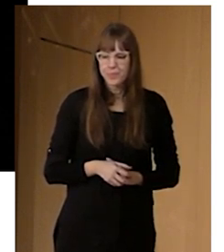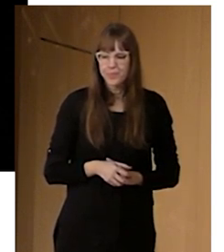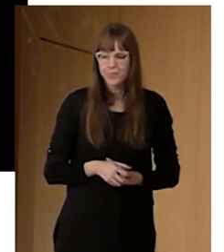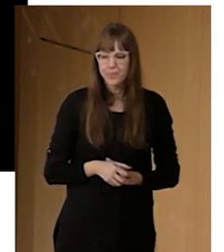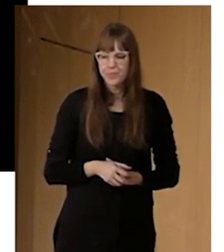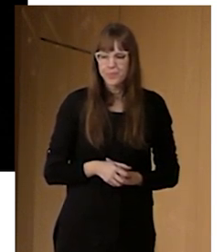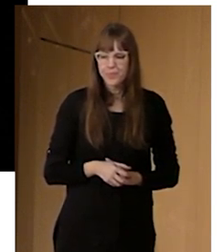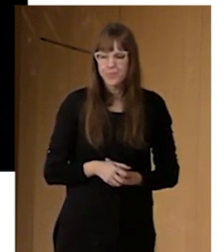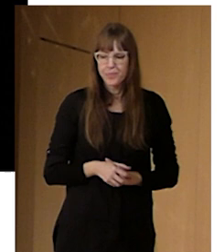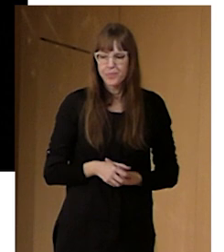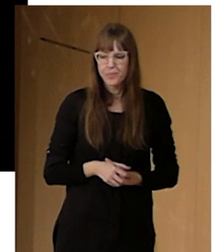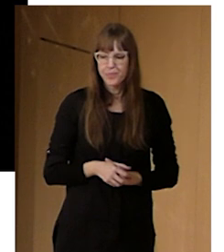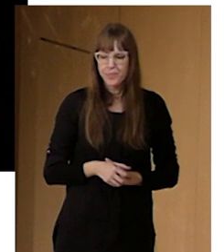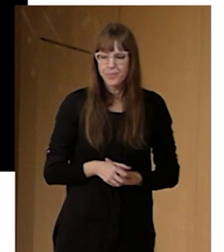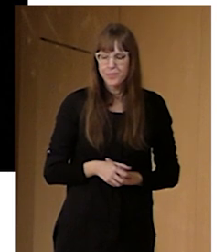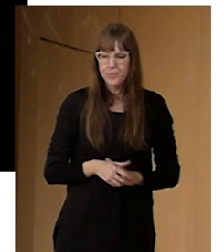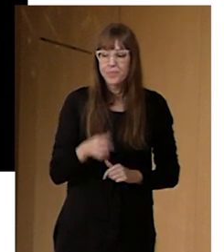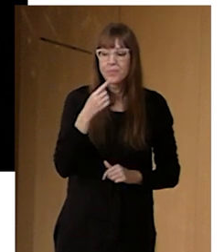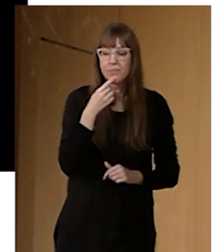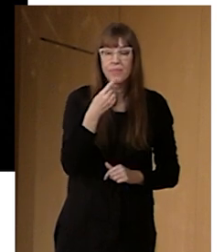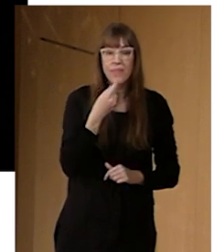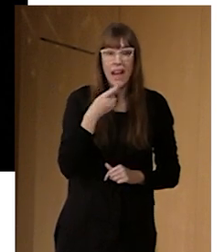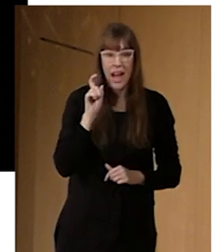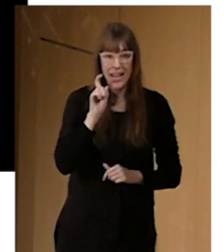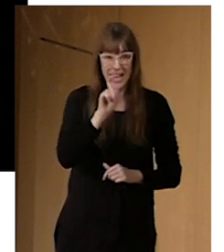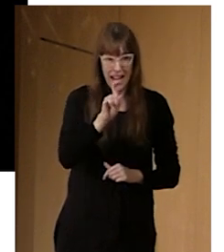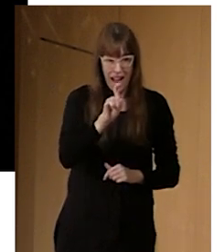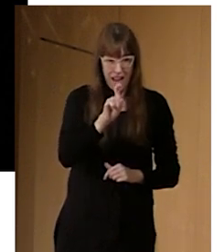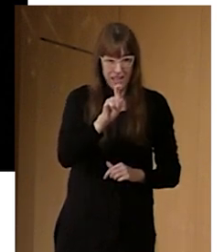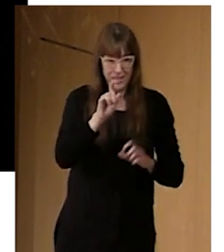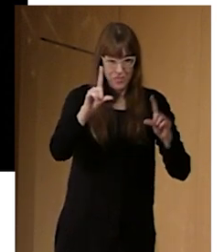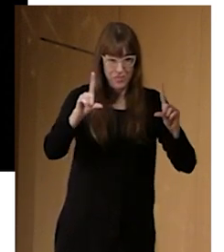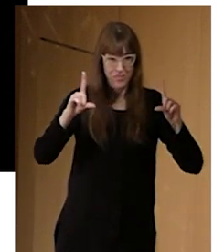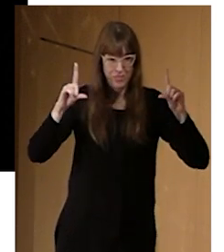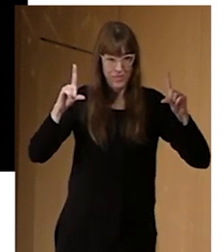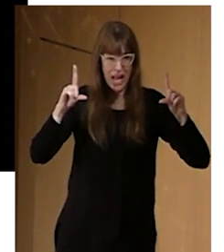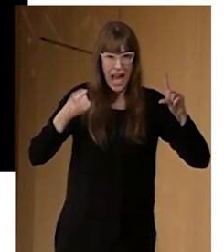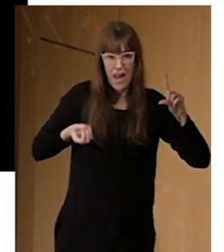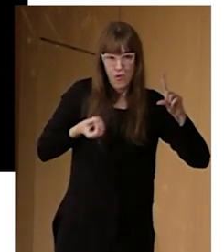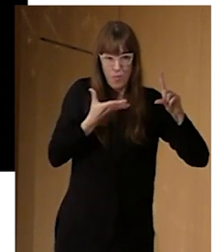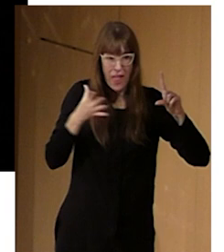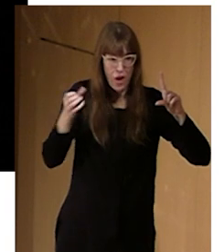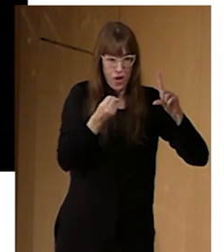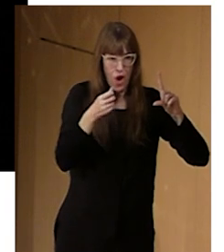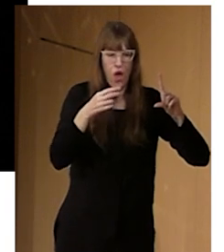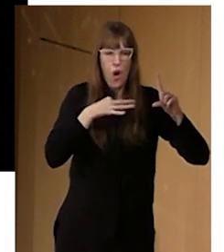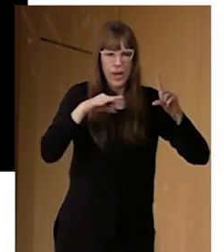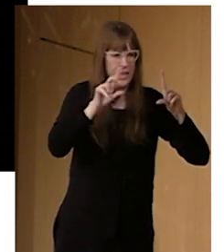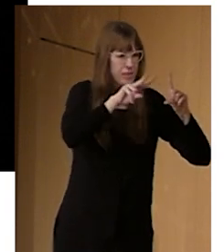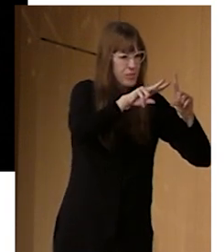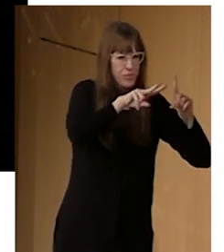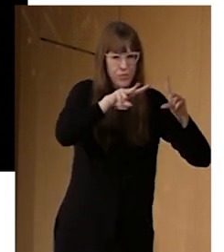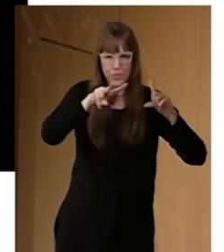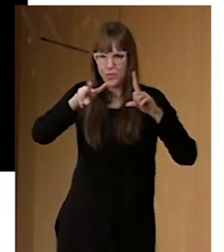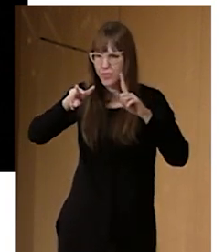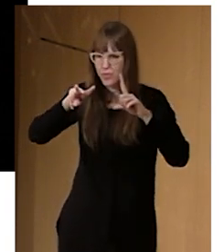3D al clicar eh accedemos A todo tipo de información Se puede Navegar hay un plano que te